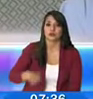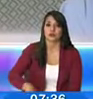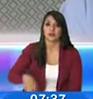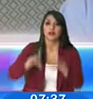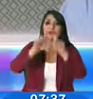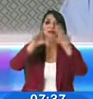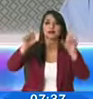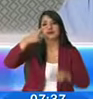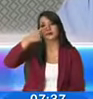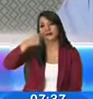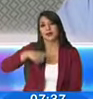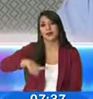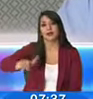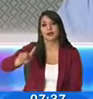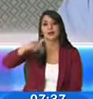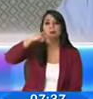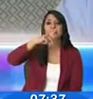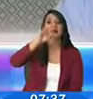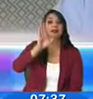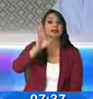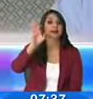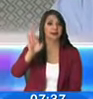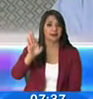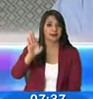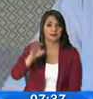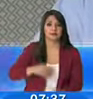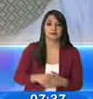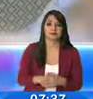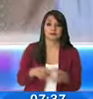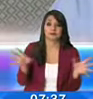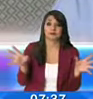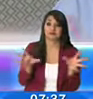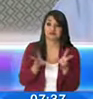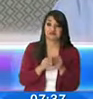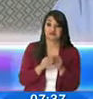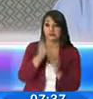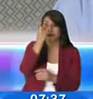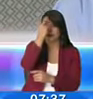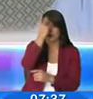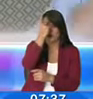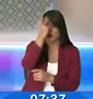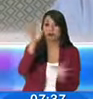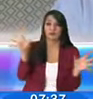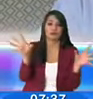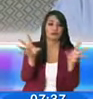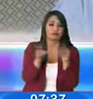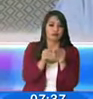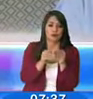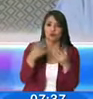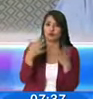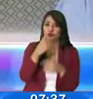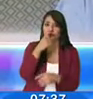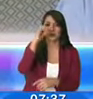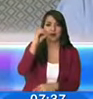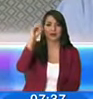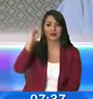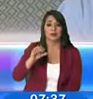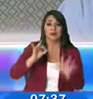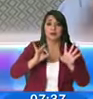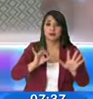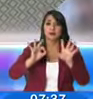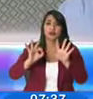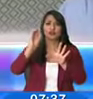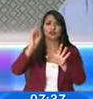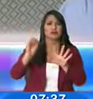empresa tailandesa PTT. Toda esta deuda, que tiene un altísimo interés del 7 y el